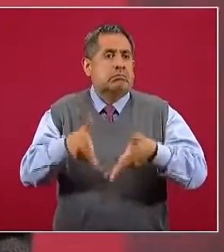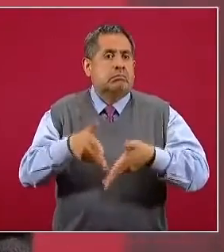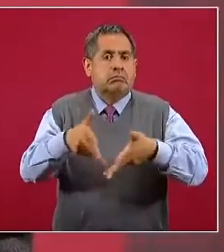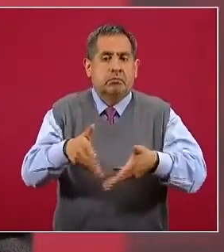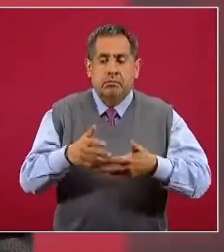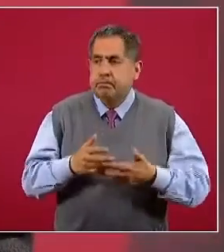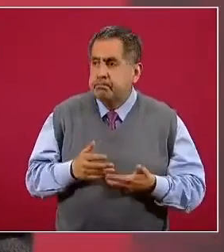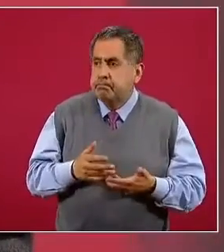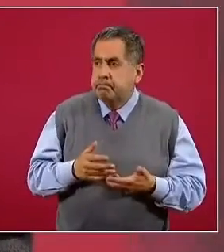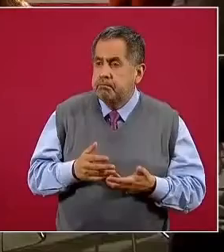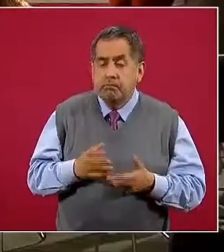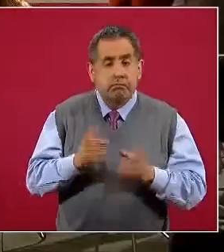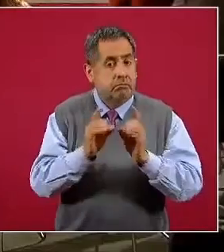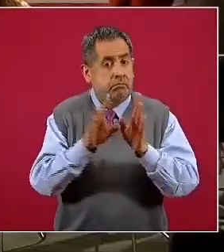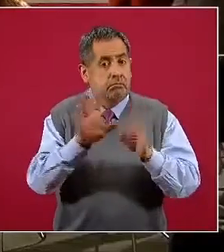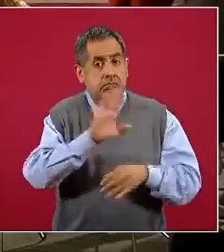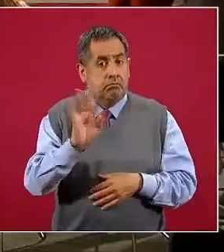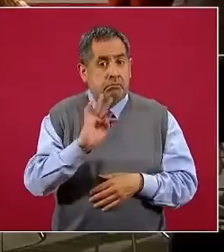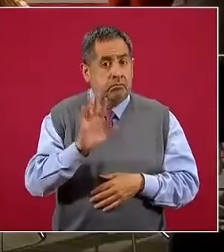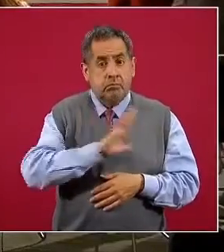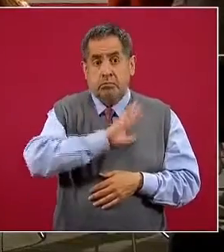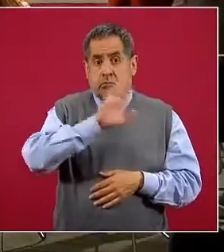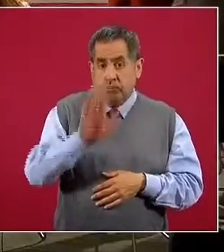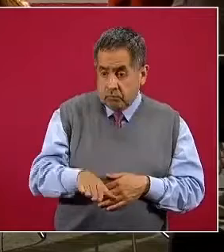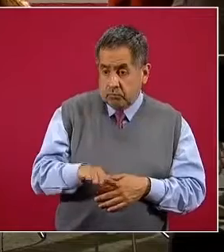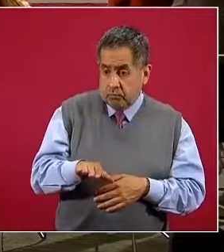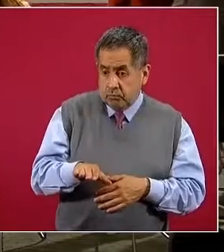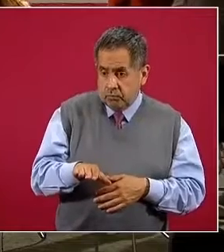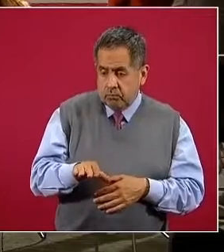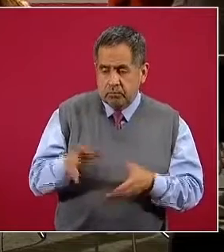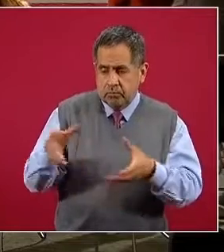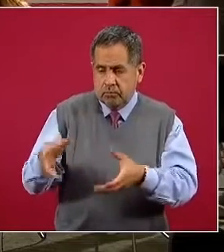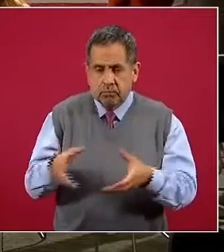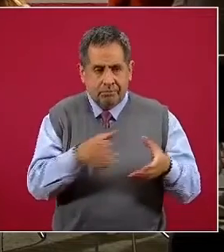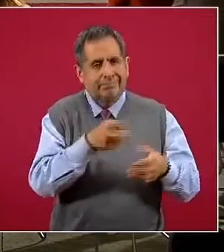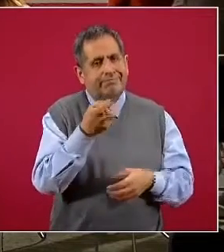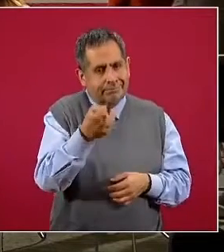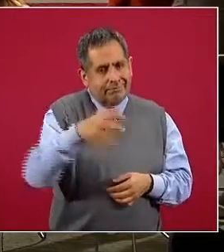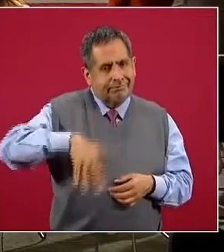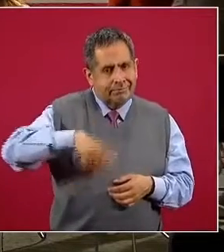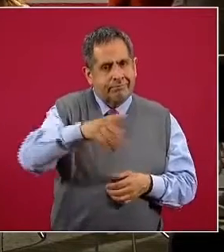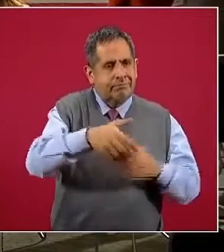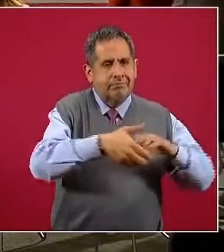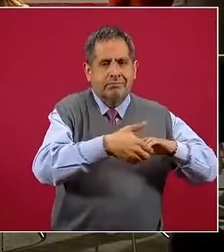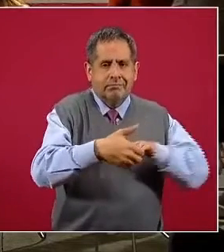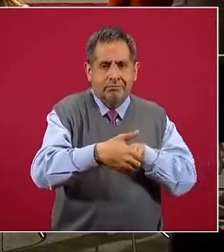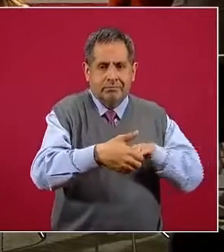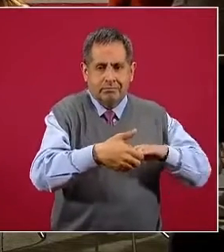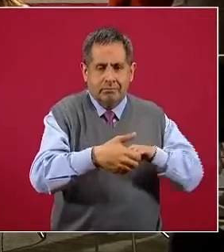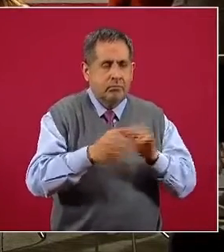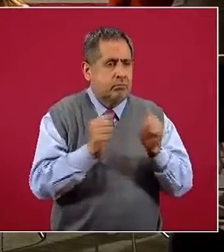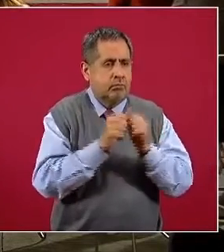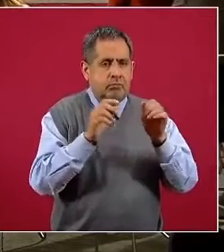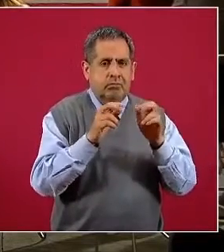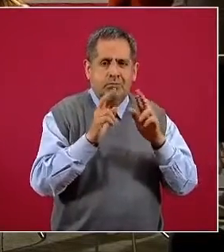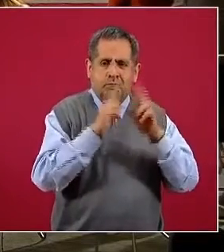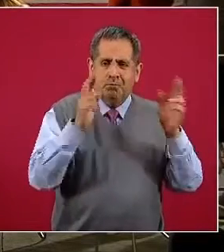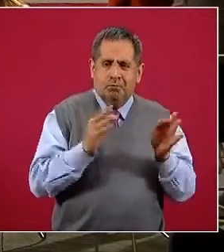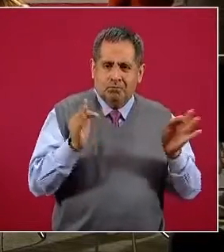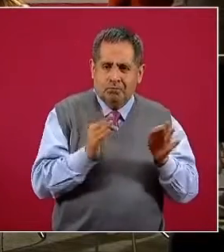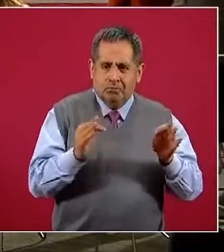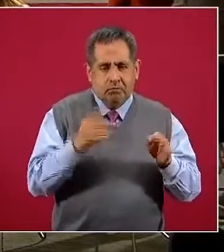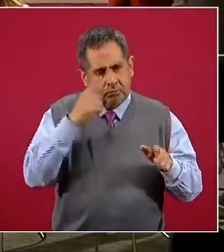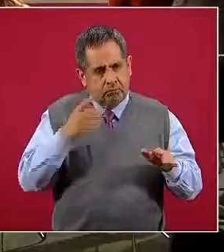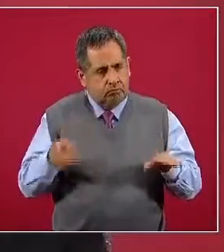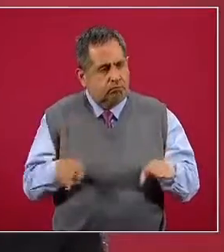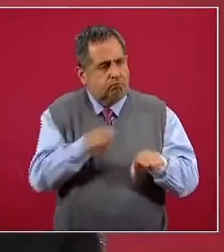unidades refrigeradas que son para el manejo de estos cuerpos. Entonces, ¿es triste? Sí, sí